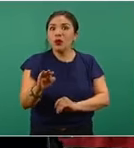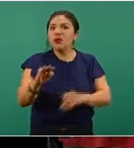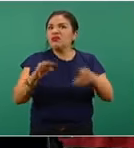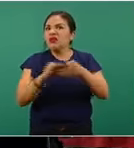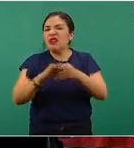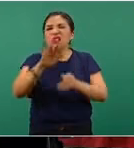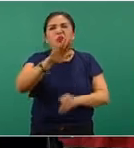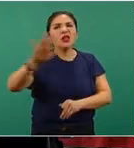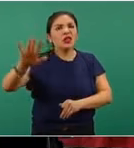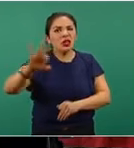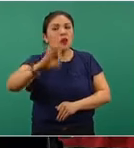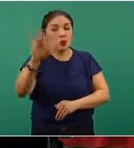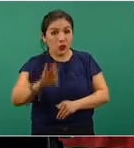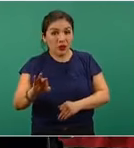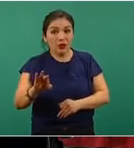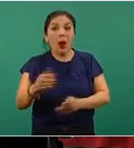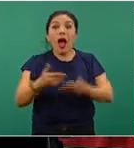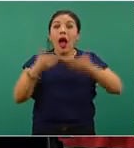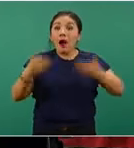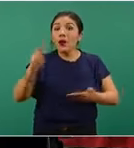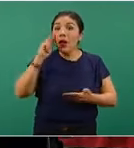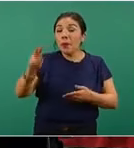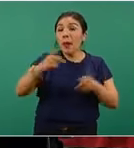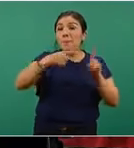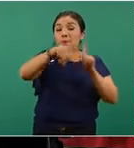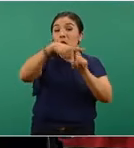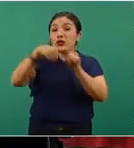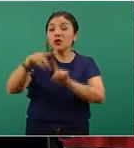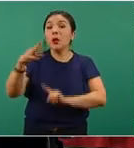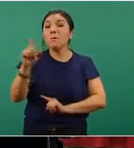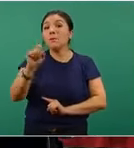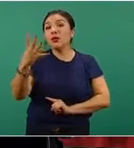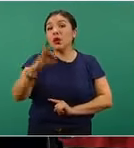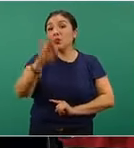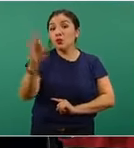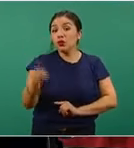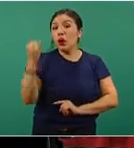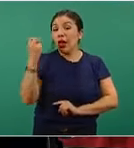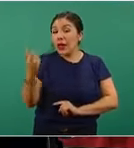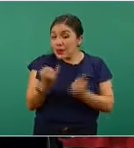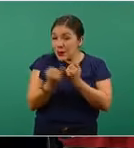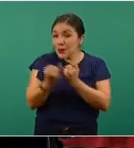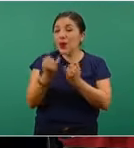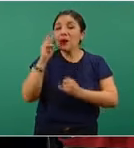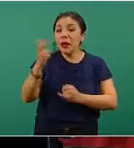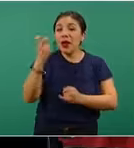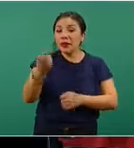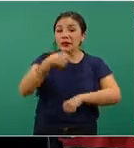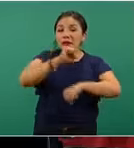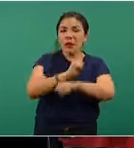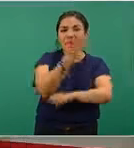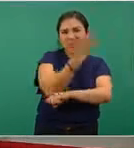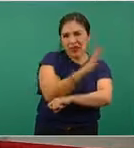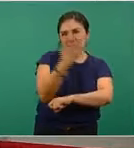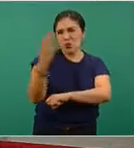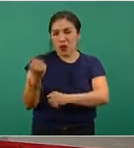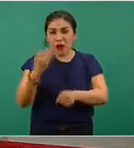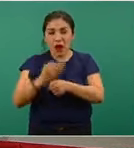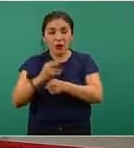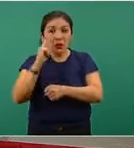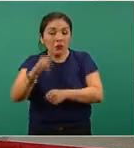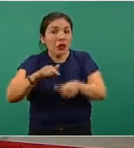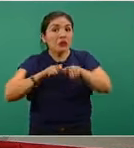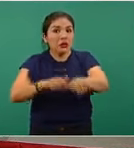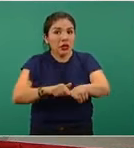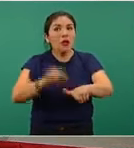el 55%. Esta es la positividad, y tenemos también en esta comparación de la semana 10 con la 9, también seguimos